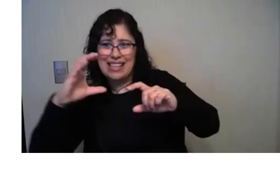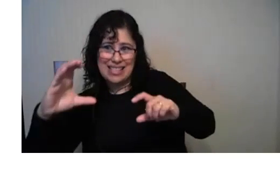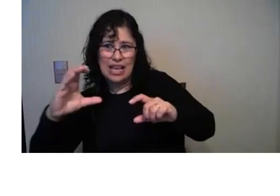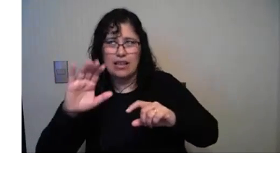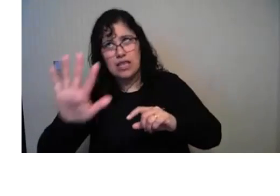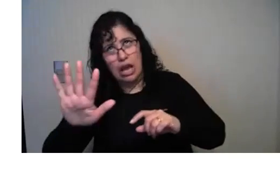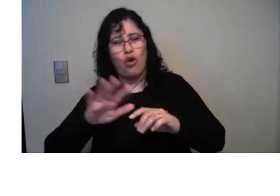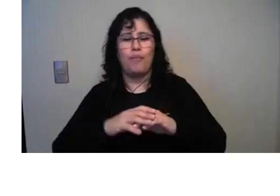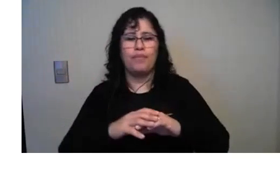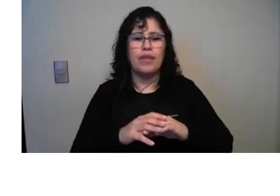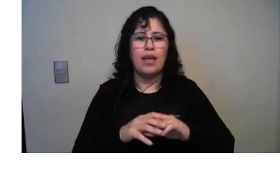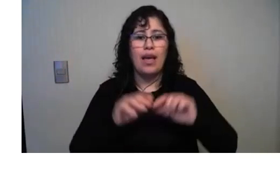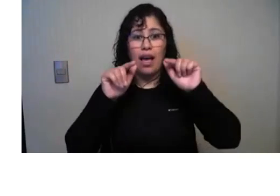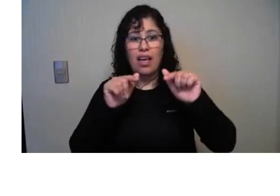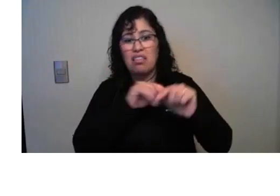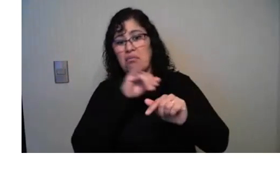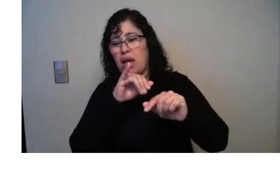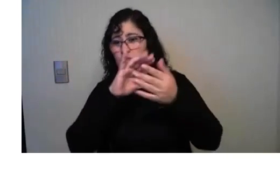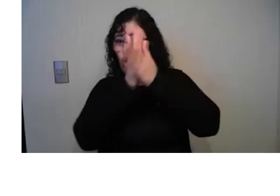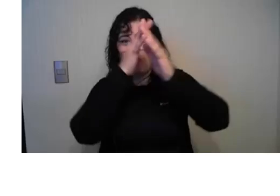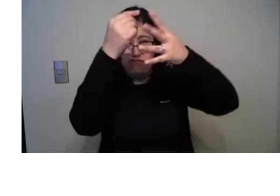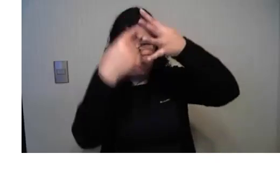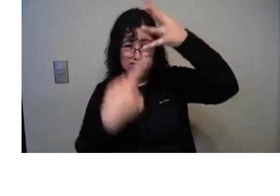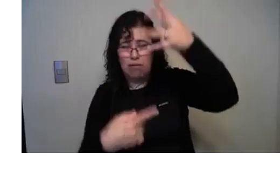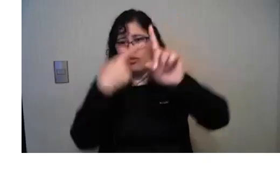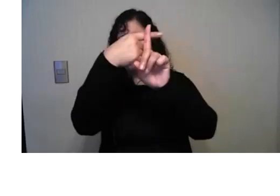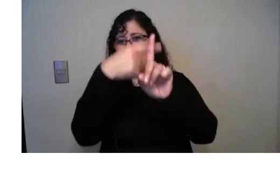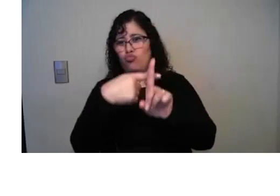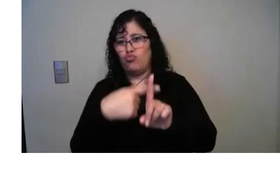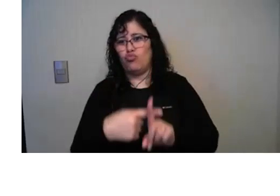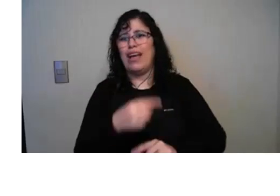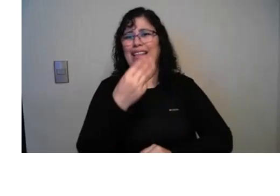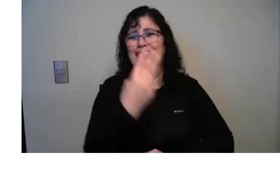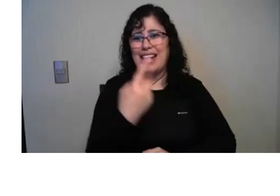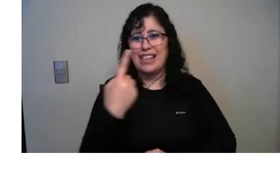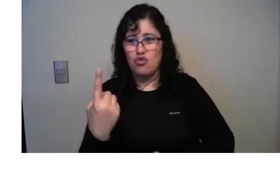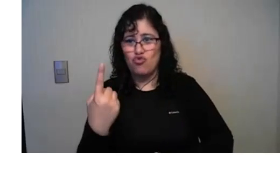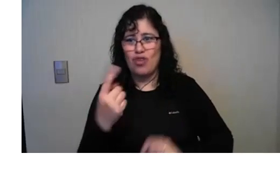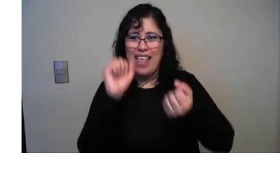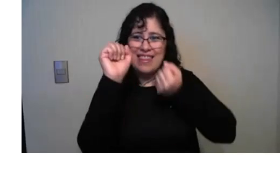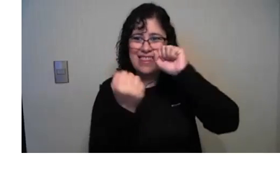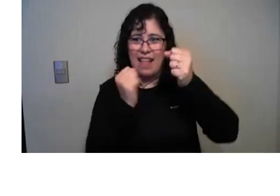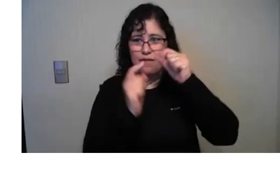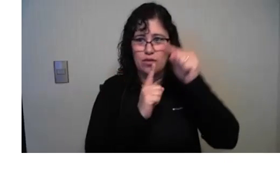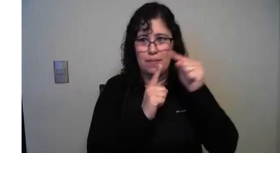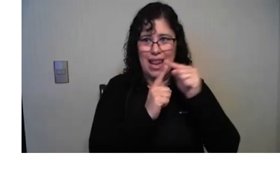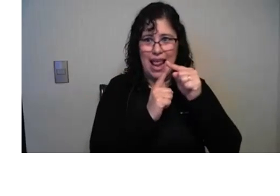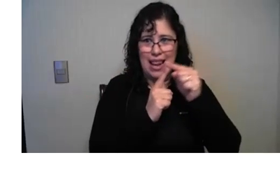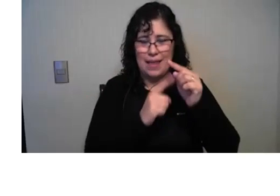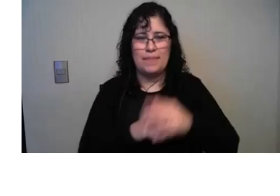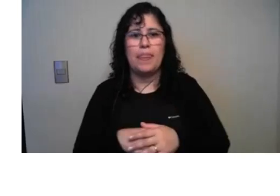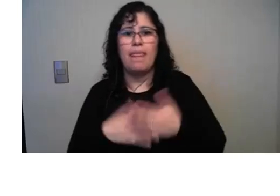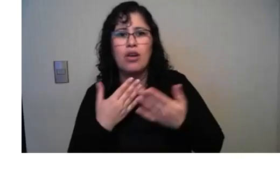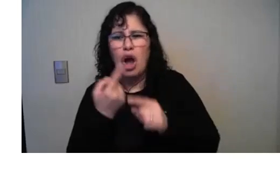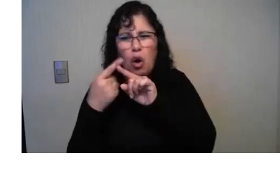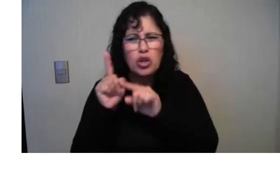de todos estos debe dar 31 nervios espinales. Otra de las características que vemos aquí,